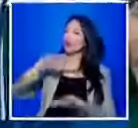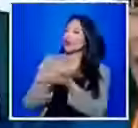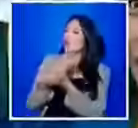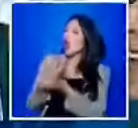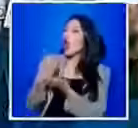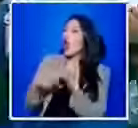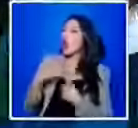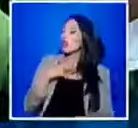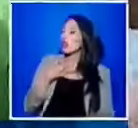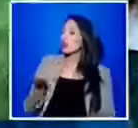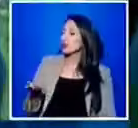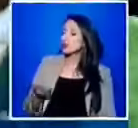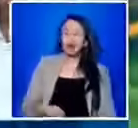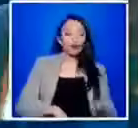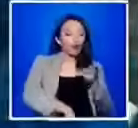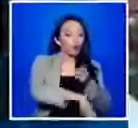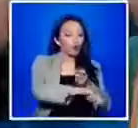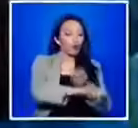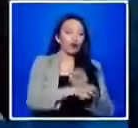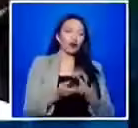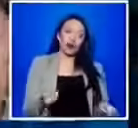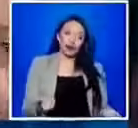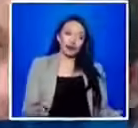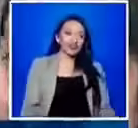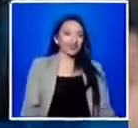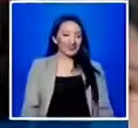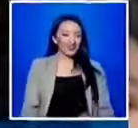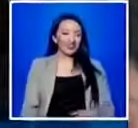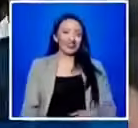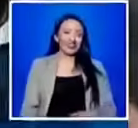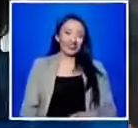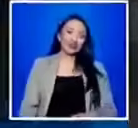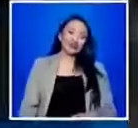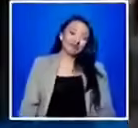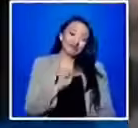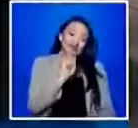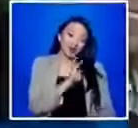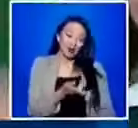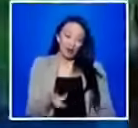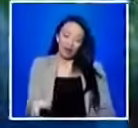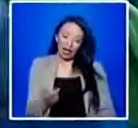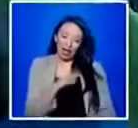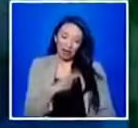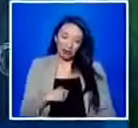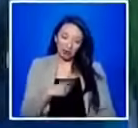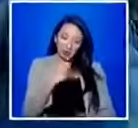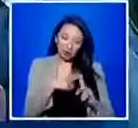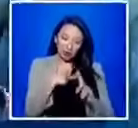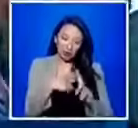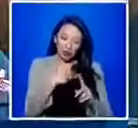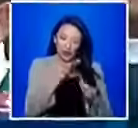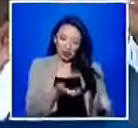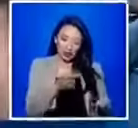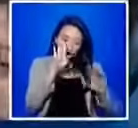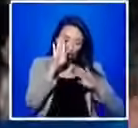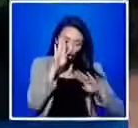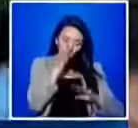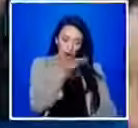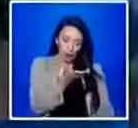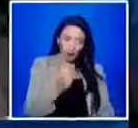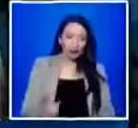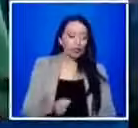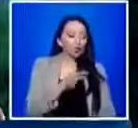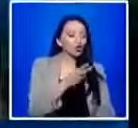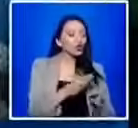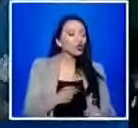escuela? Jugar fútbol. A jugar fútbol. Muy bien, bueno, pero póngale ñeque también a las materias, por favor, comprométase a eso, señor.